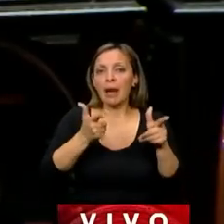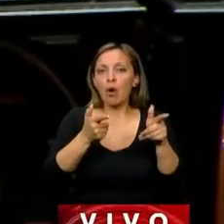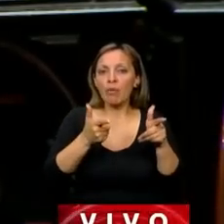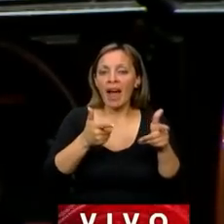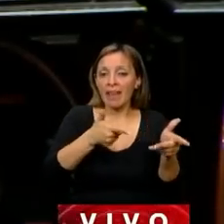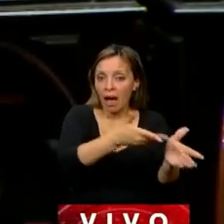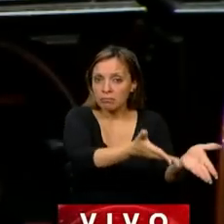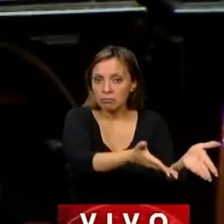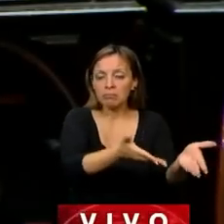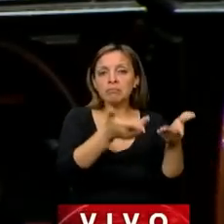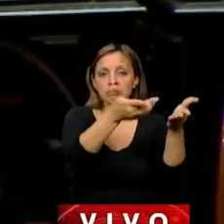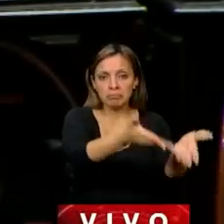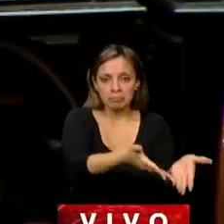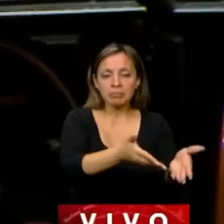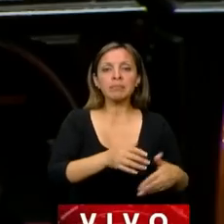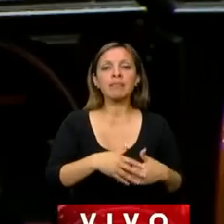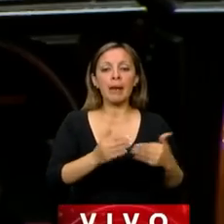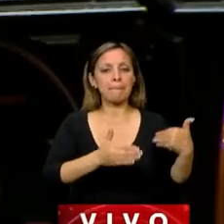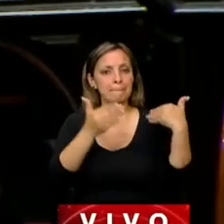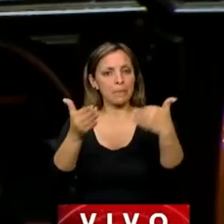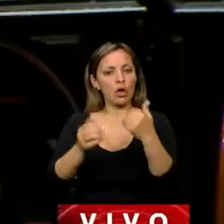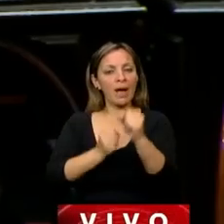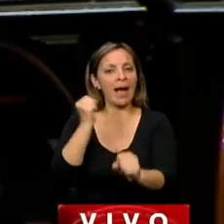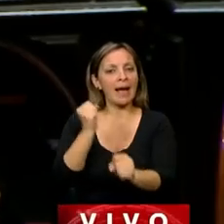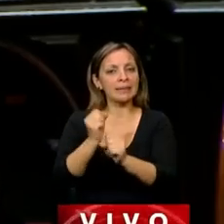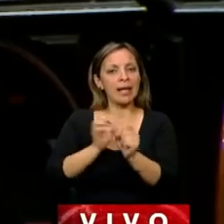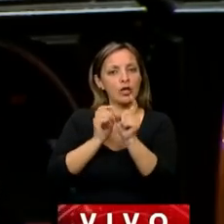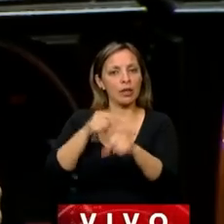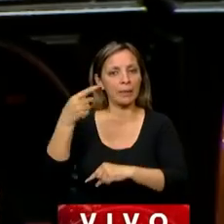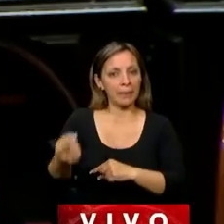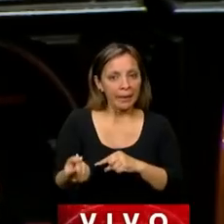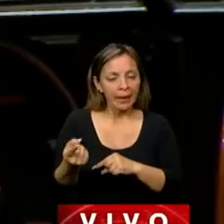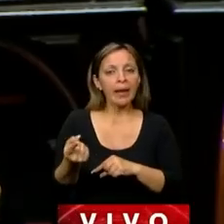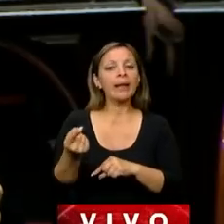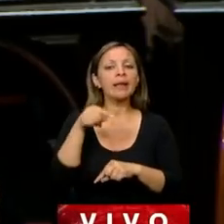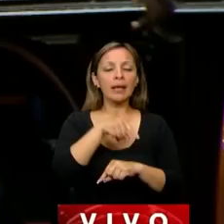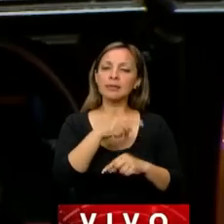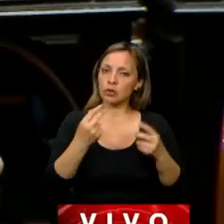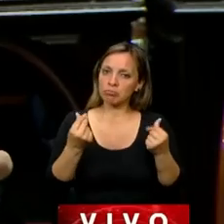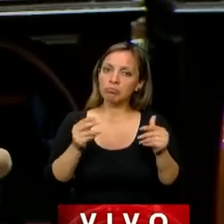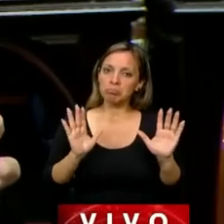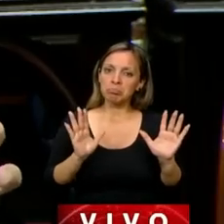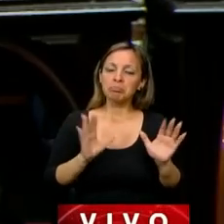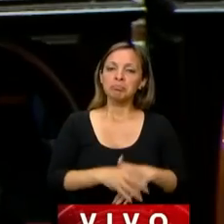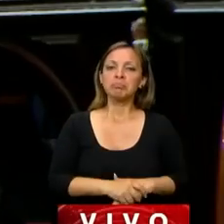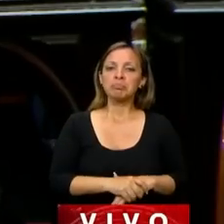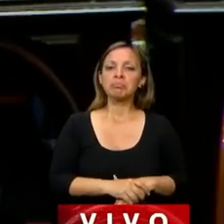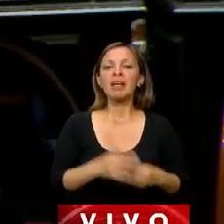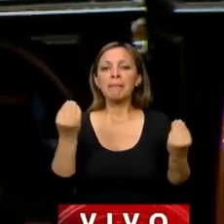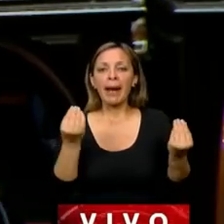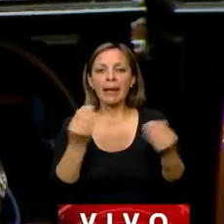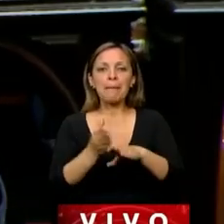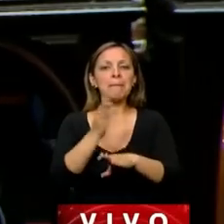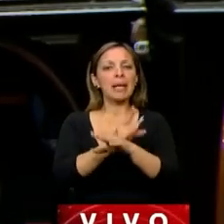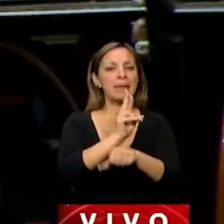fuego, la prórroga hasta fin del próximo año, es un paso adelante en la prevención.